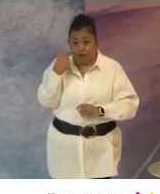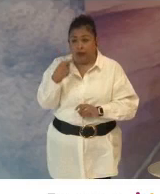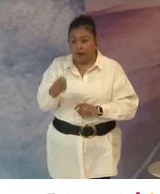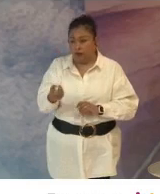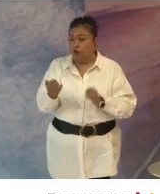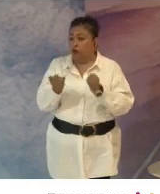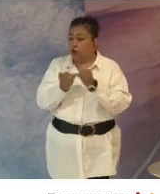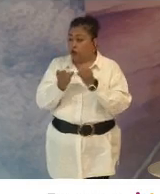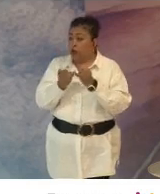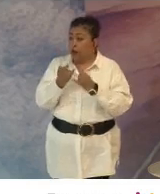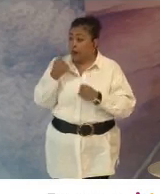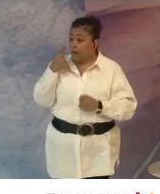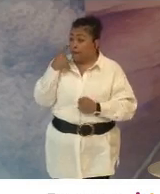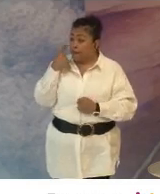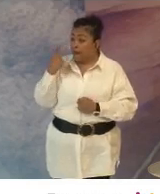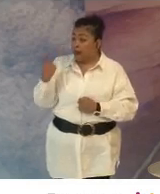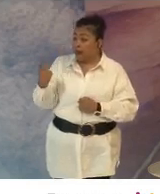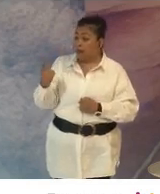vemos esta